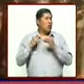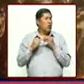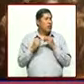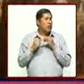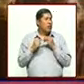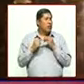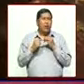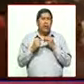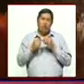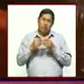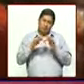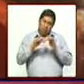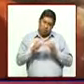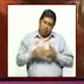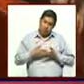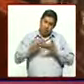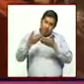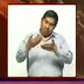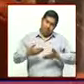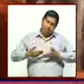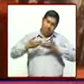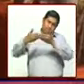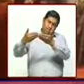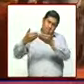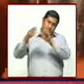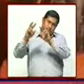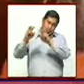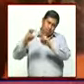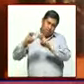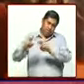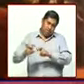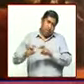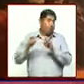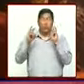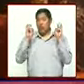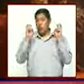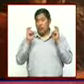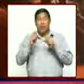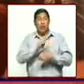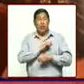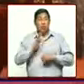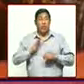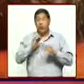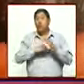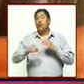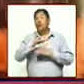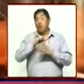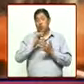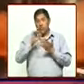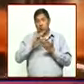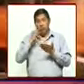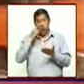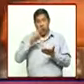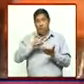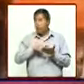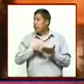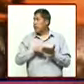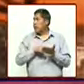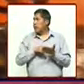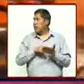los recursos que fueron presentados, esto para, bueno, con el fin de que el Tribunal Supremo Electoral pueda reconocer